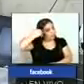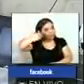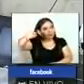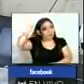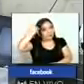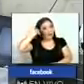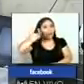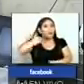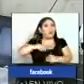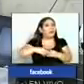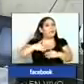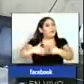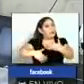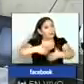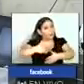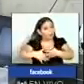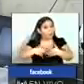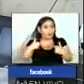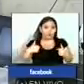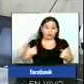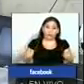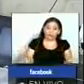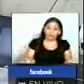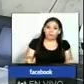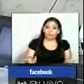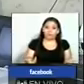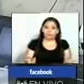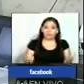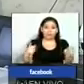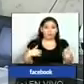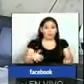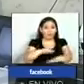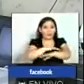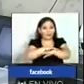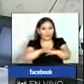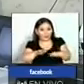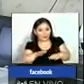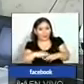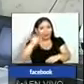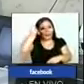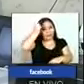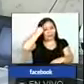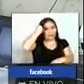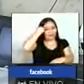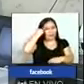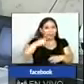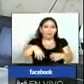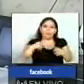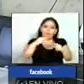Y que después Cuando Terminamos el proceso De especialización docente